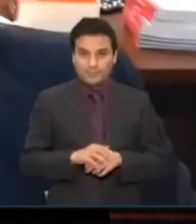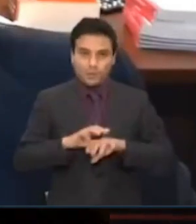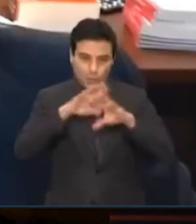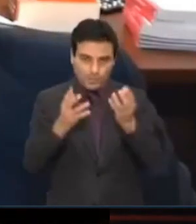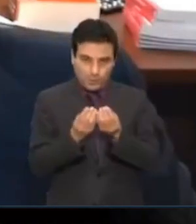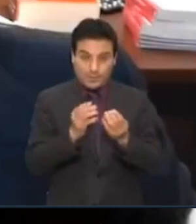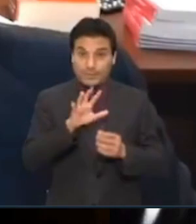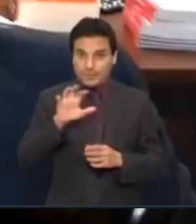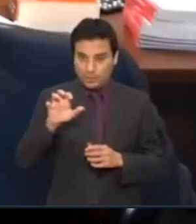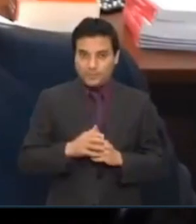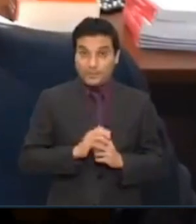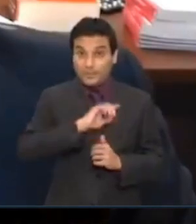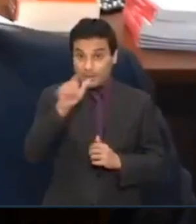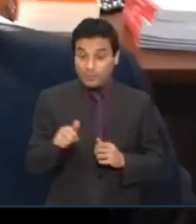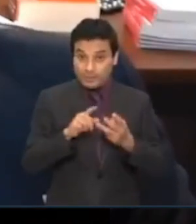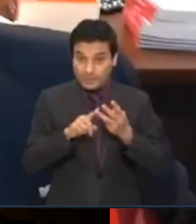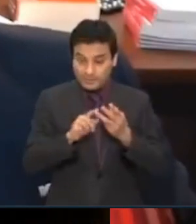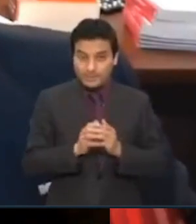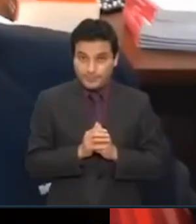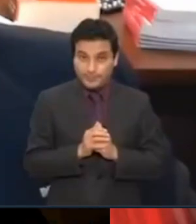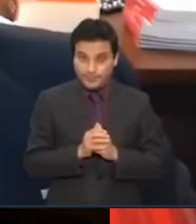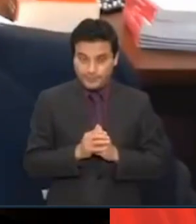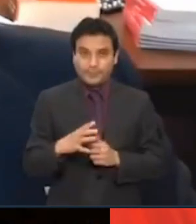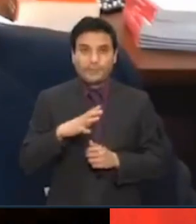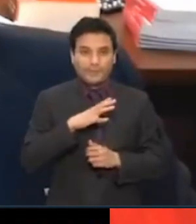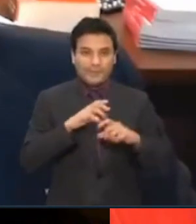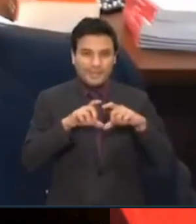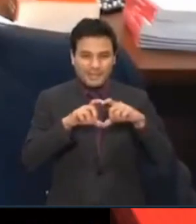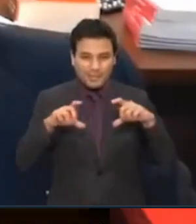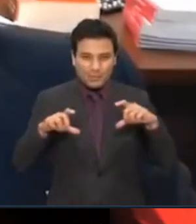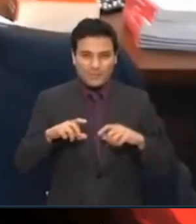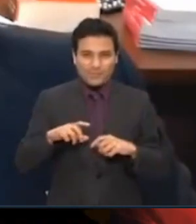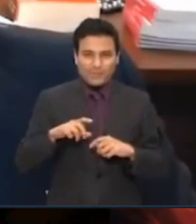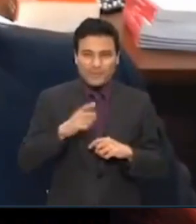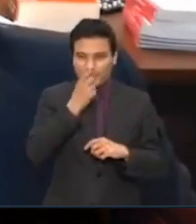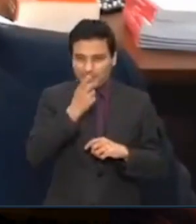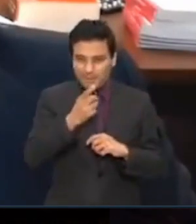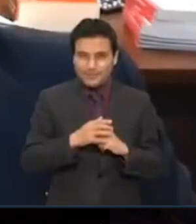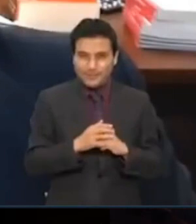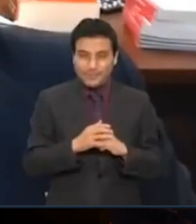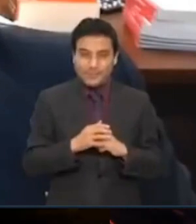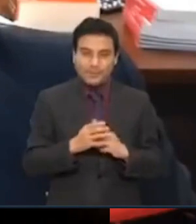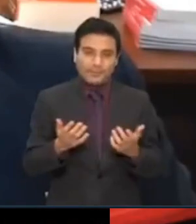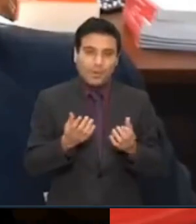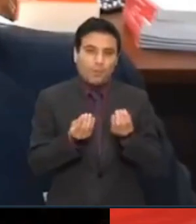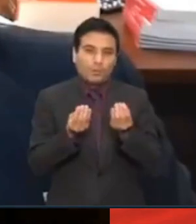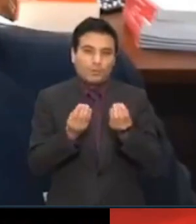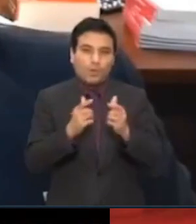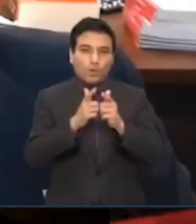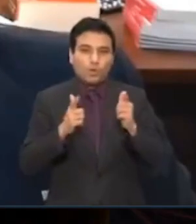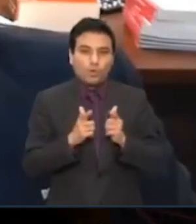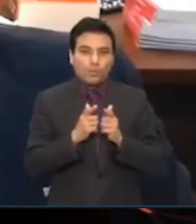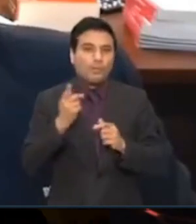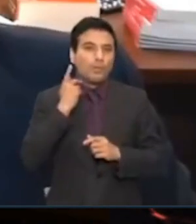integrantes de esa Cámara. Tercero, luego se eliminó la cláusula de gobernabilidad que premiaba con mayorías artificiales a la fuerza política